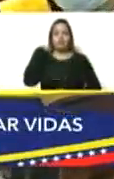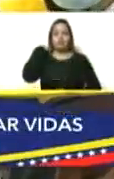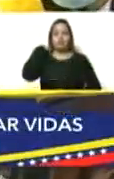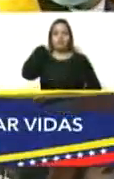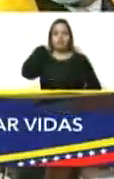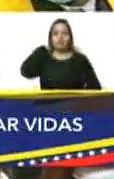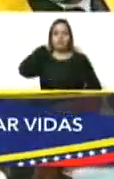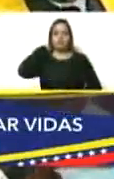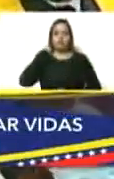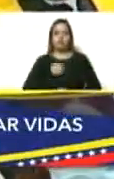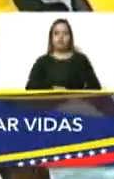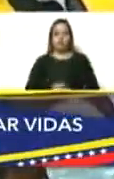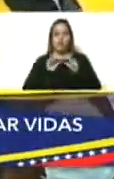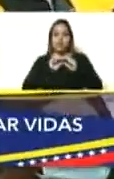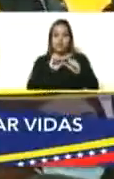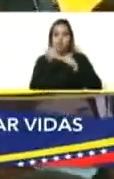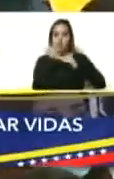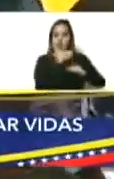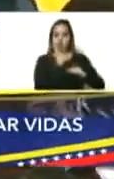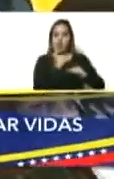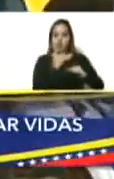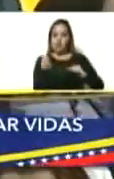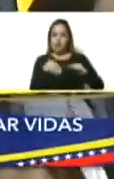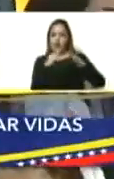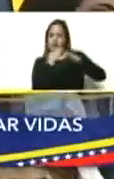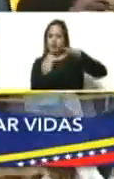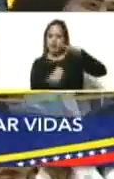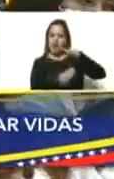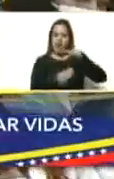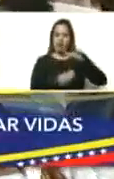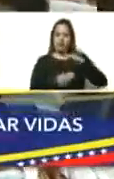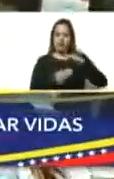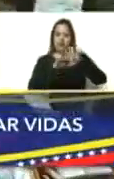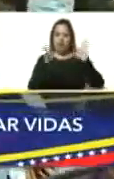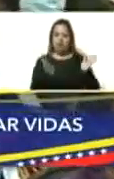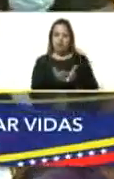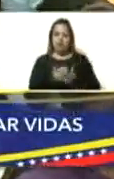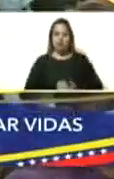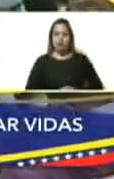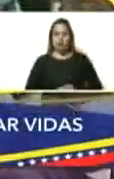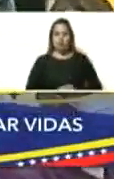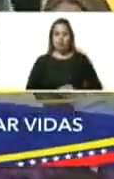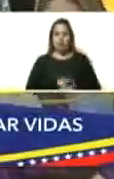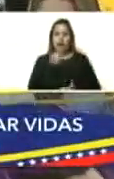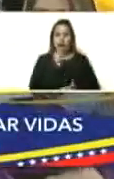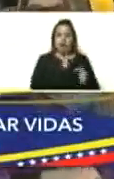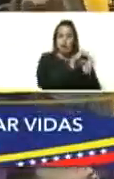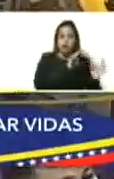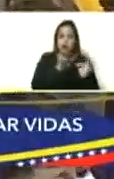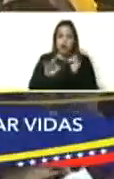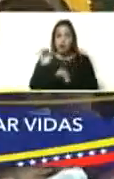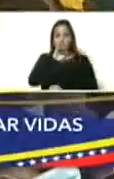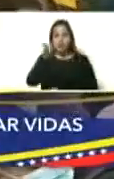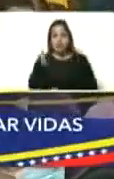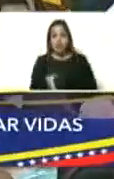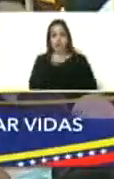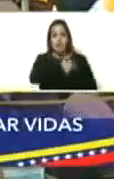Mantuvimos los niveles más bajos del mundo en casos de contagio por porcentaje de